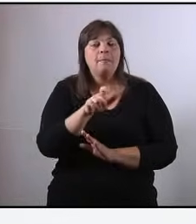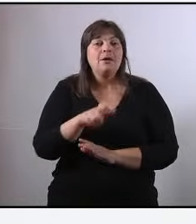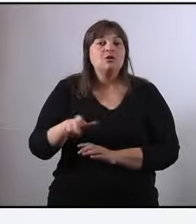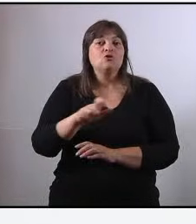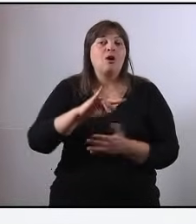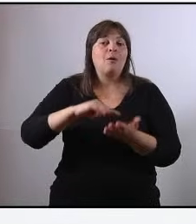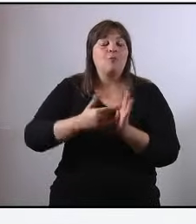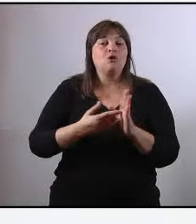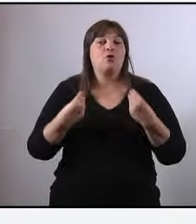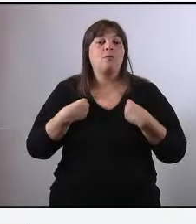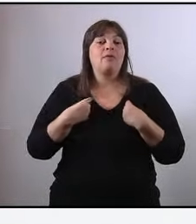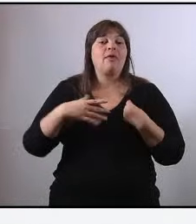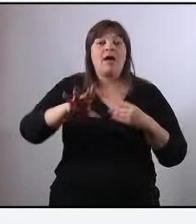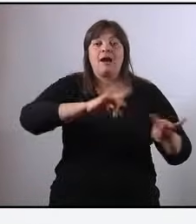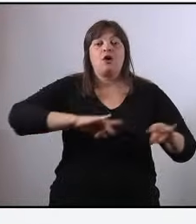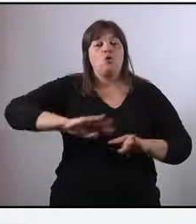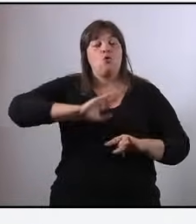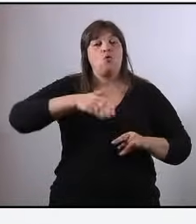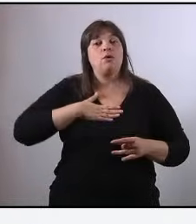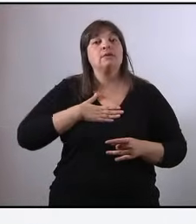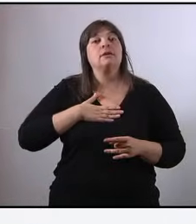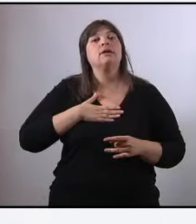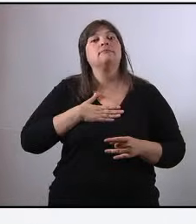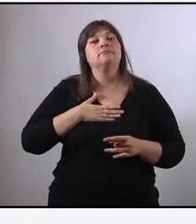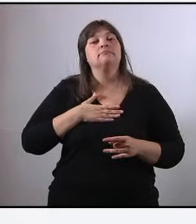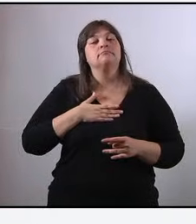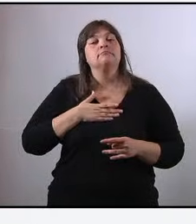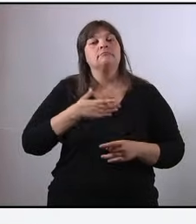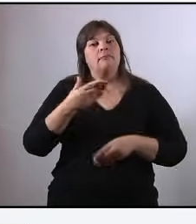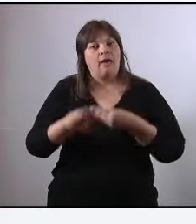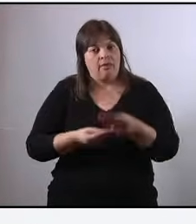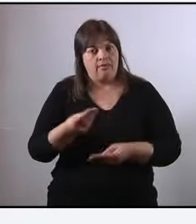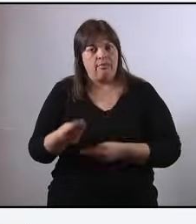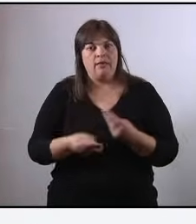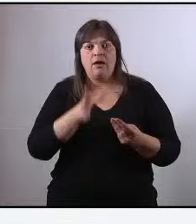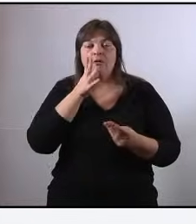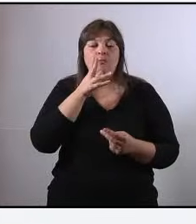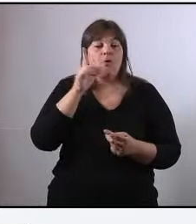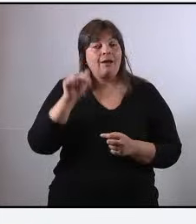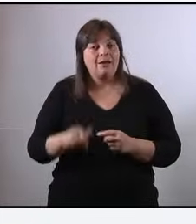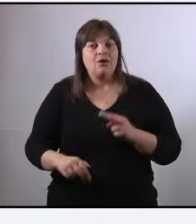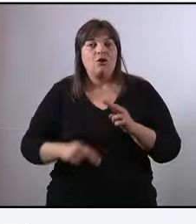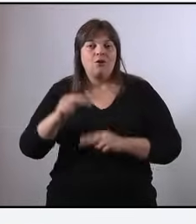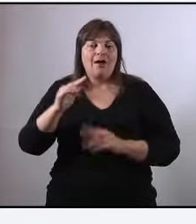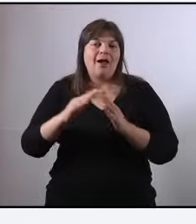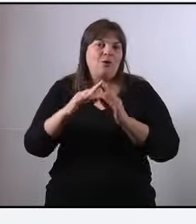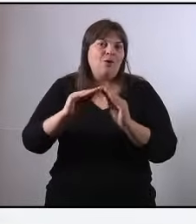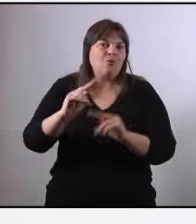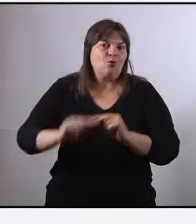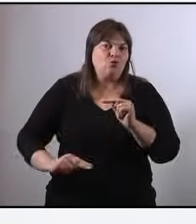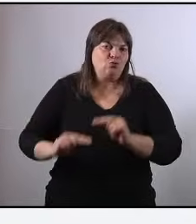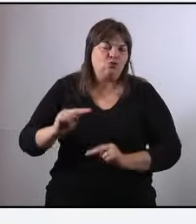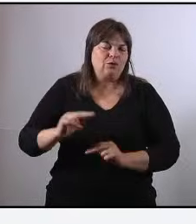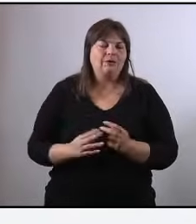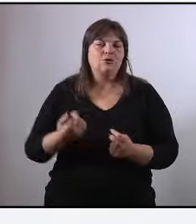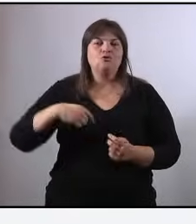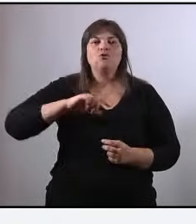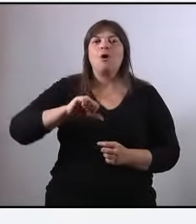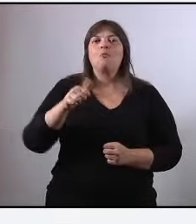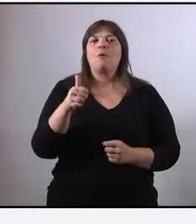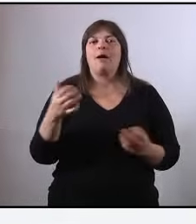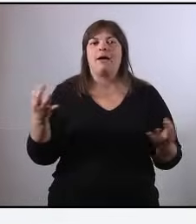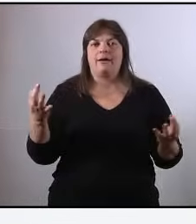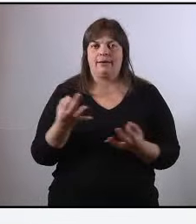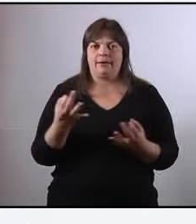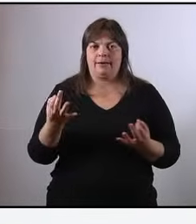proyecto de vida en nuestra región y este proyecto pasa por construir aquí su hogar. Hemos aprobado una